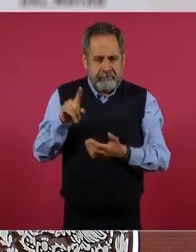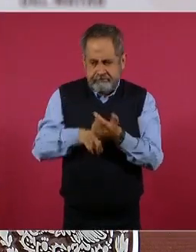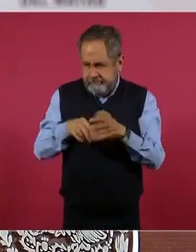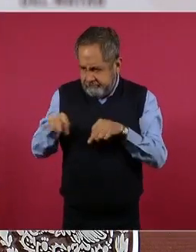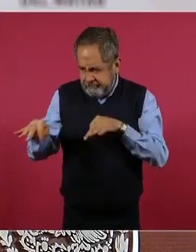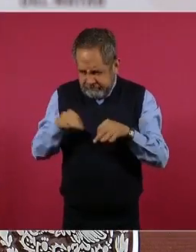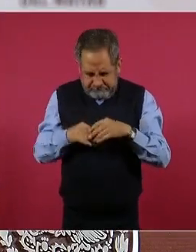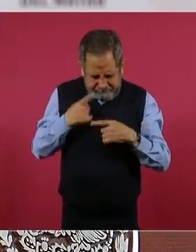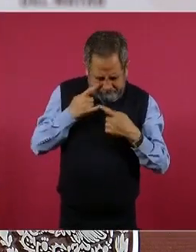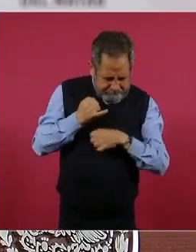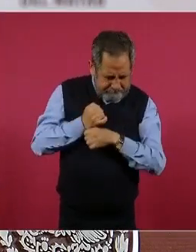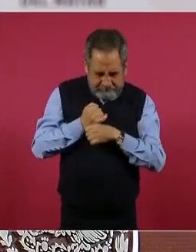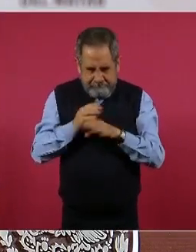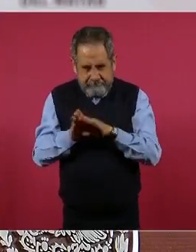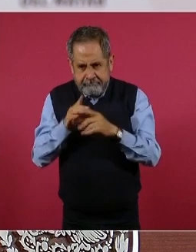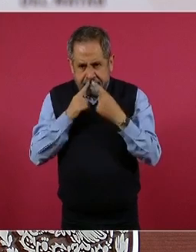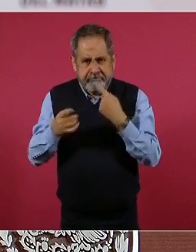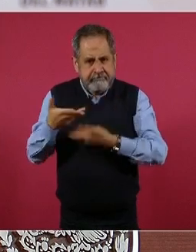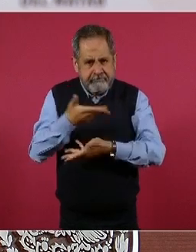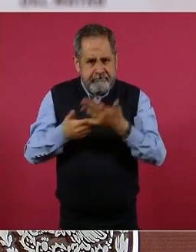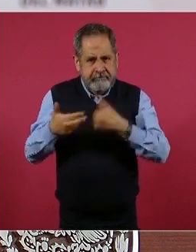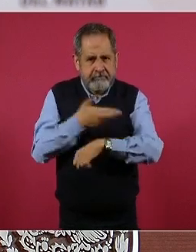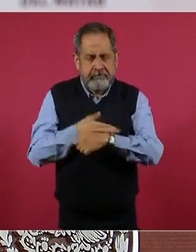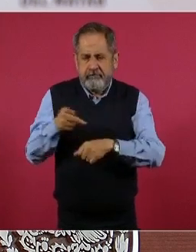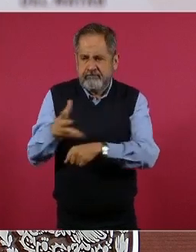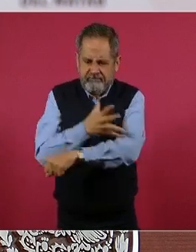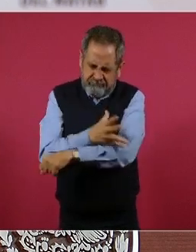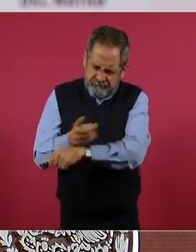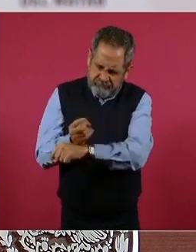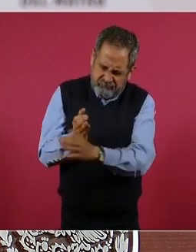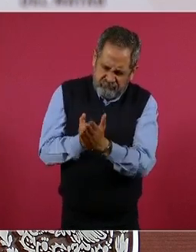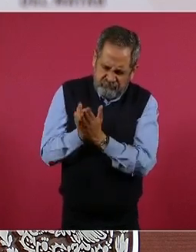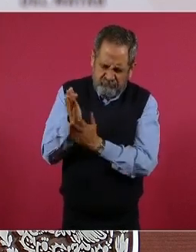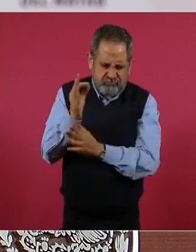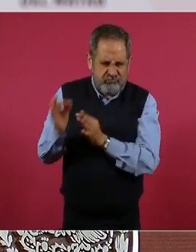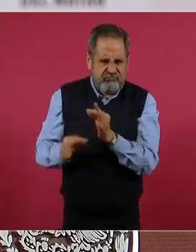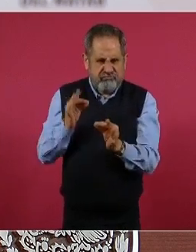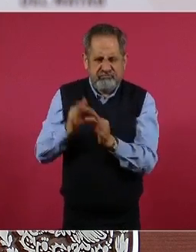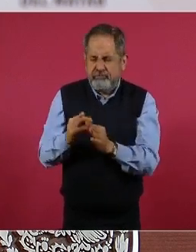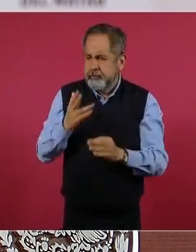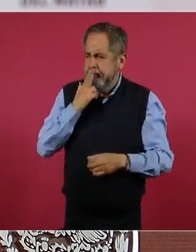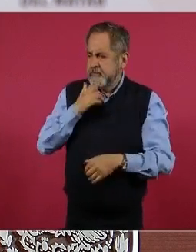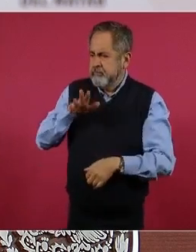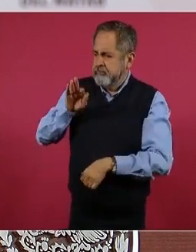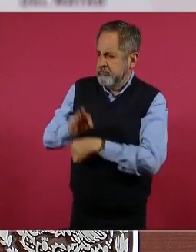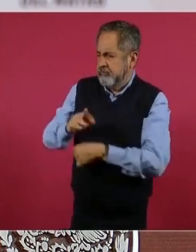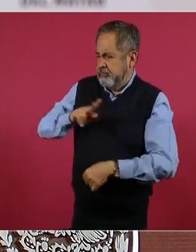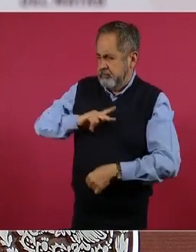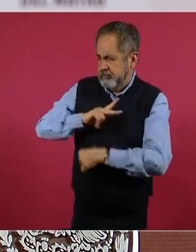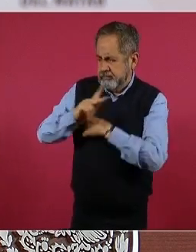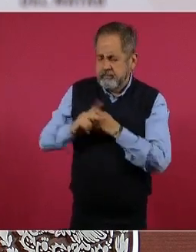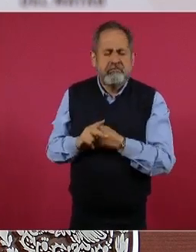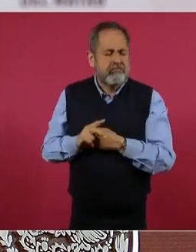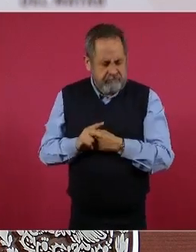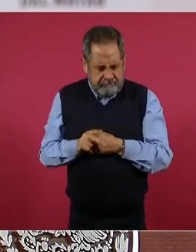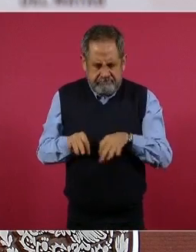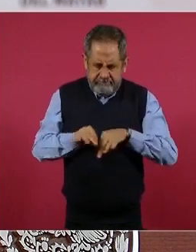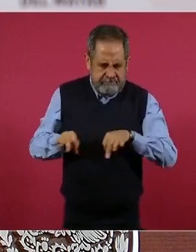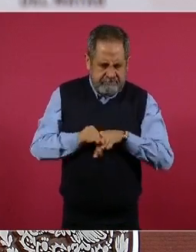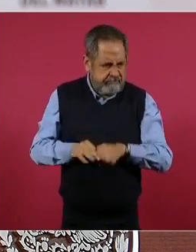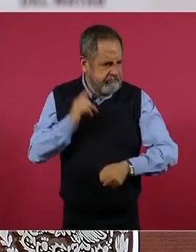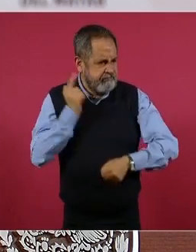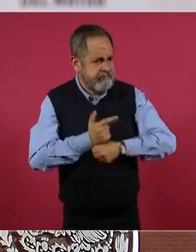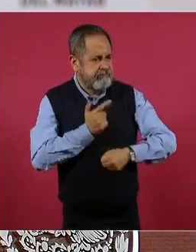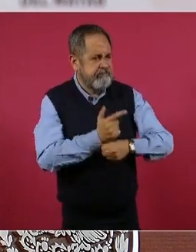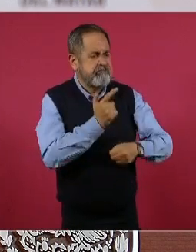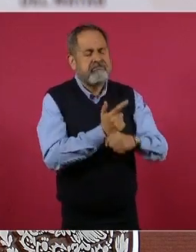labor técnica, sobre todo su alta integridad y compromiso con nuestro país, fue sin duda un